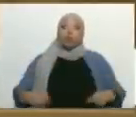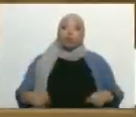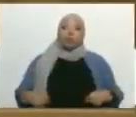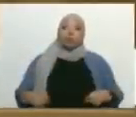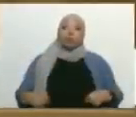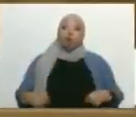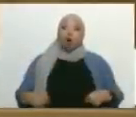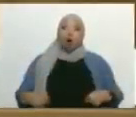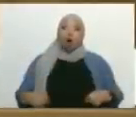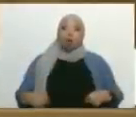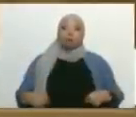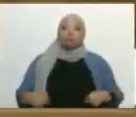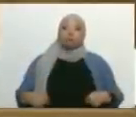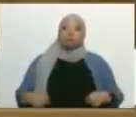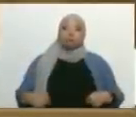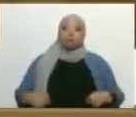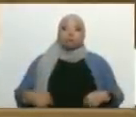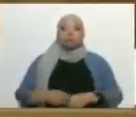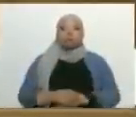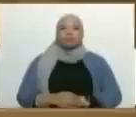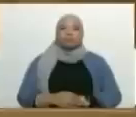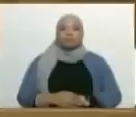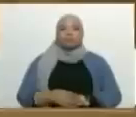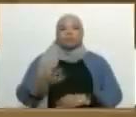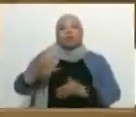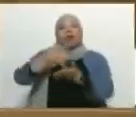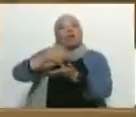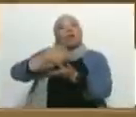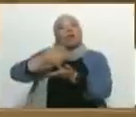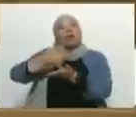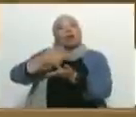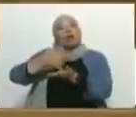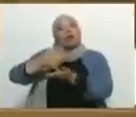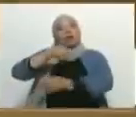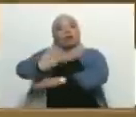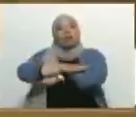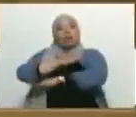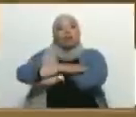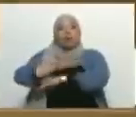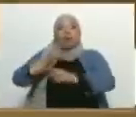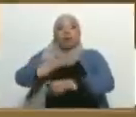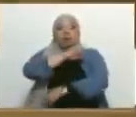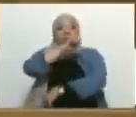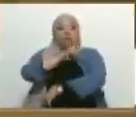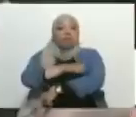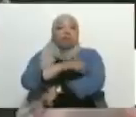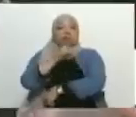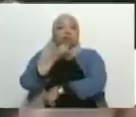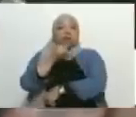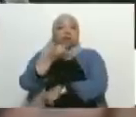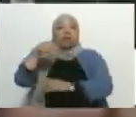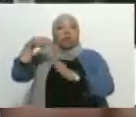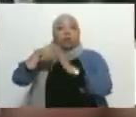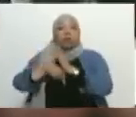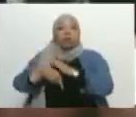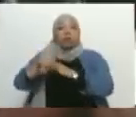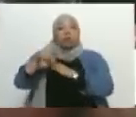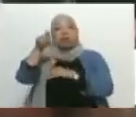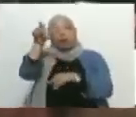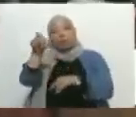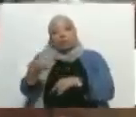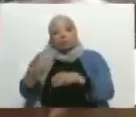y ratificados por la República, vulnerando la dignidad y el valor inherente del ser